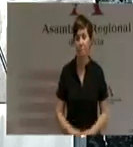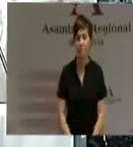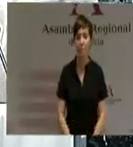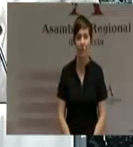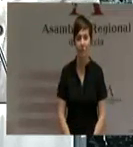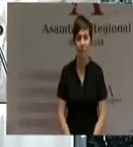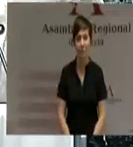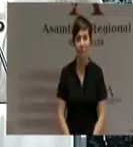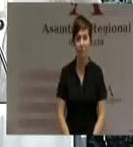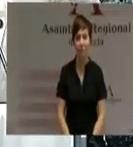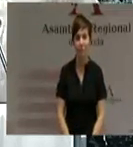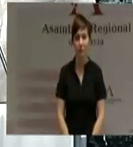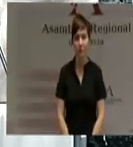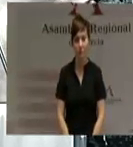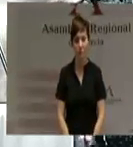García Retegui, un momento.